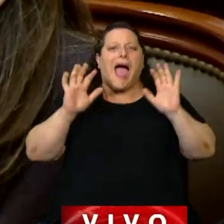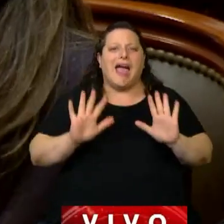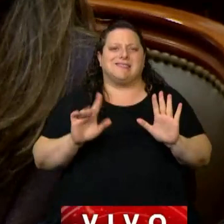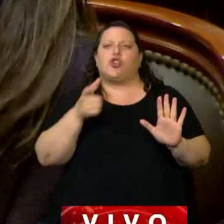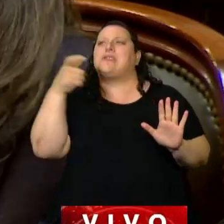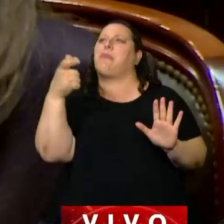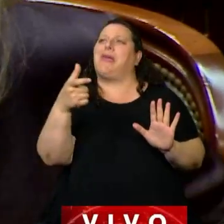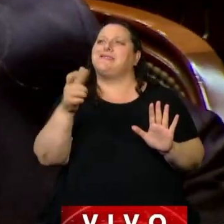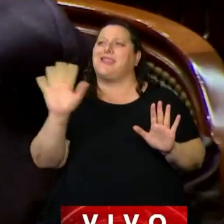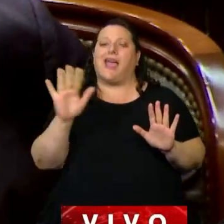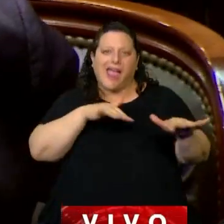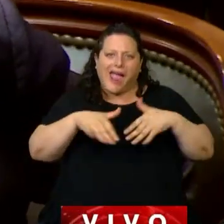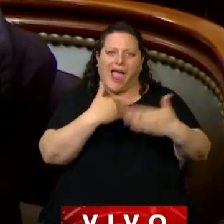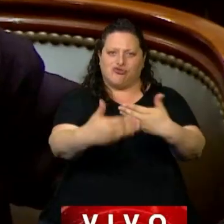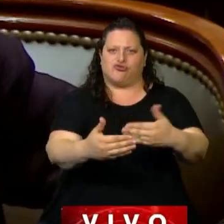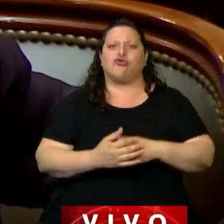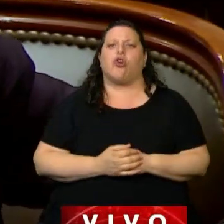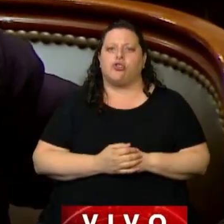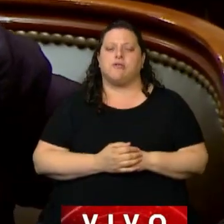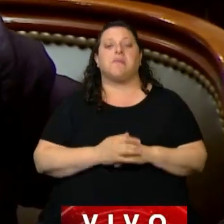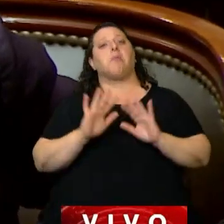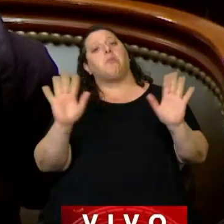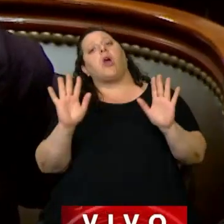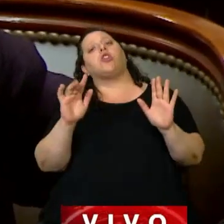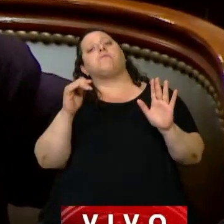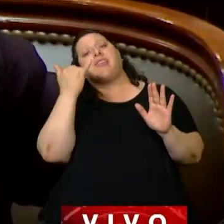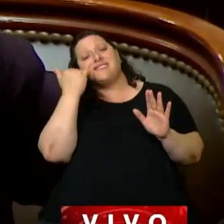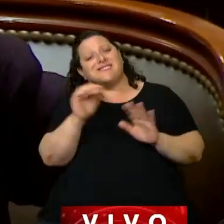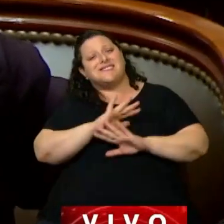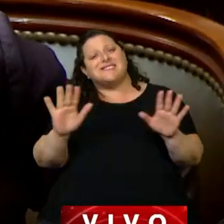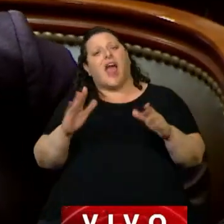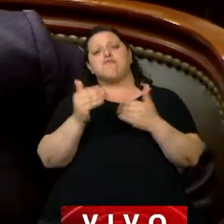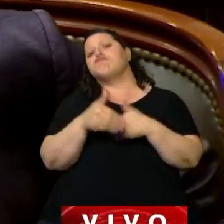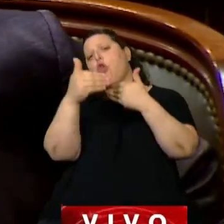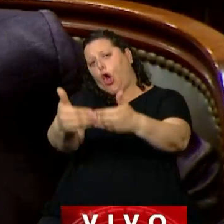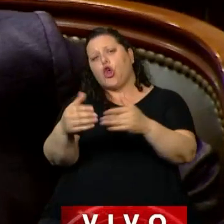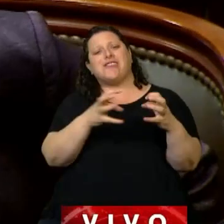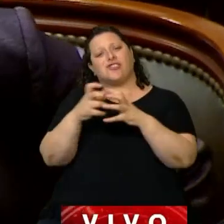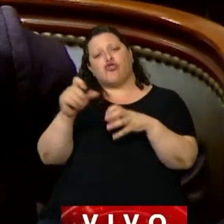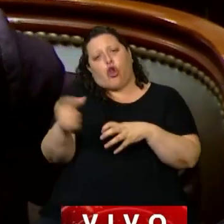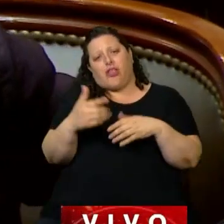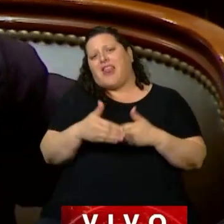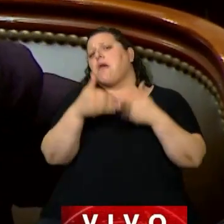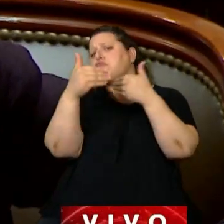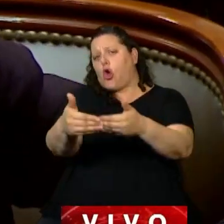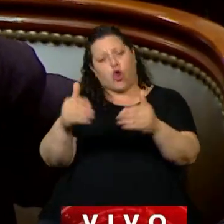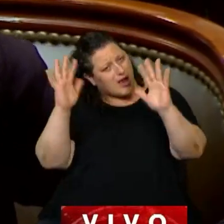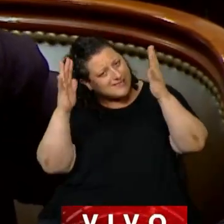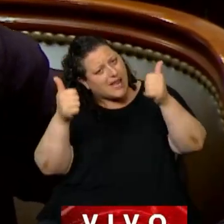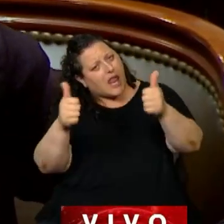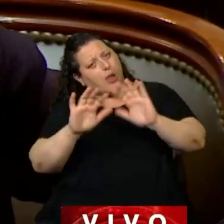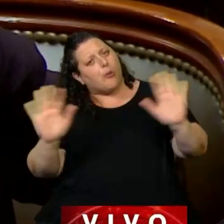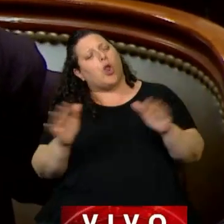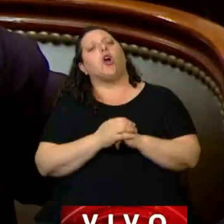ya que ahora hemos recuperado la idea de la prórroga de las sesiones ordinarias a lo cual el cerebro esa decisión de la presidencia digo está la ley para